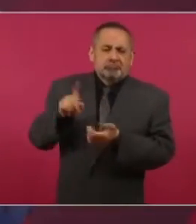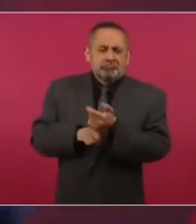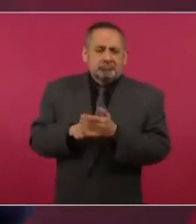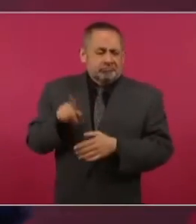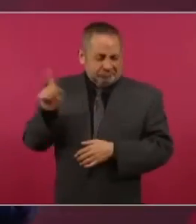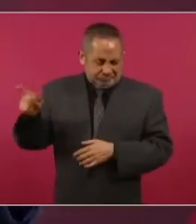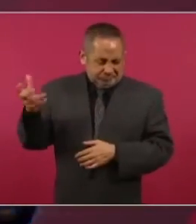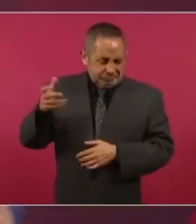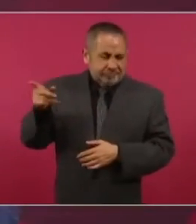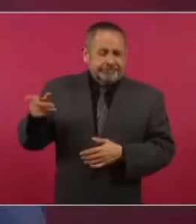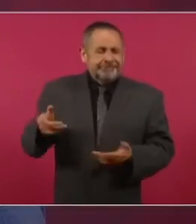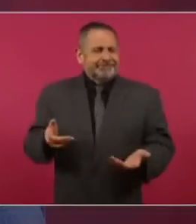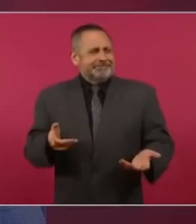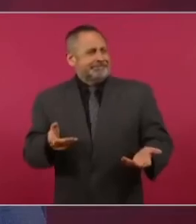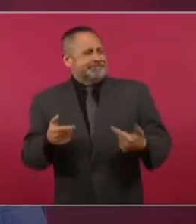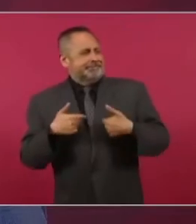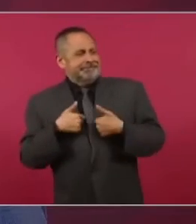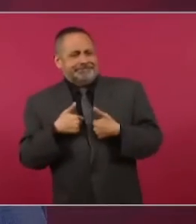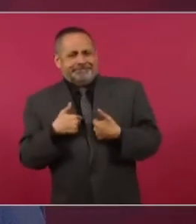conmigo.